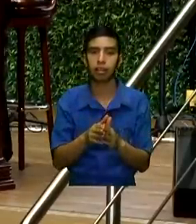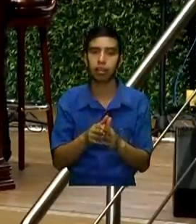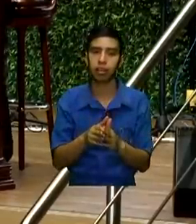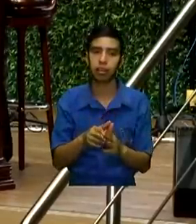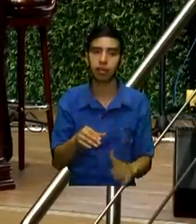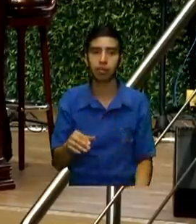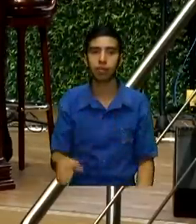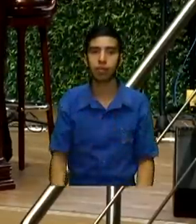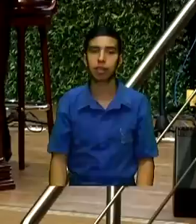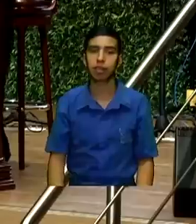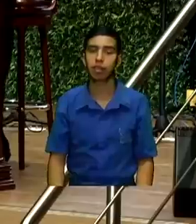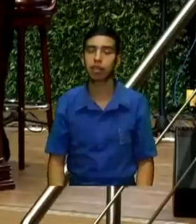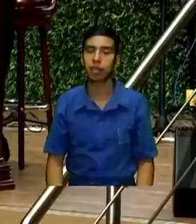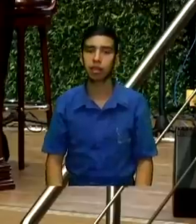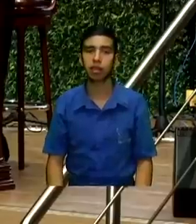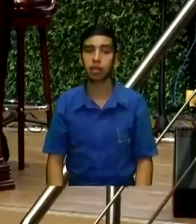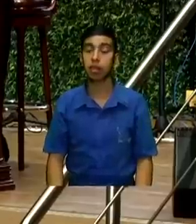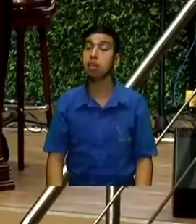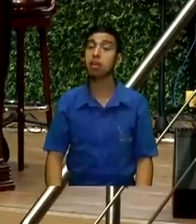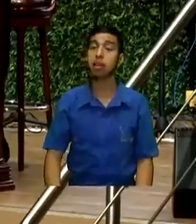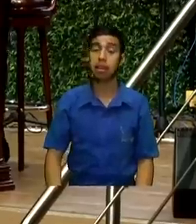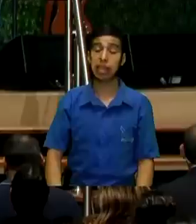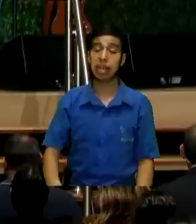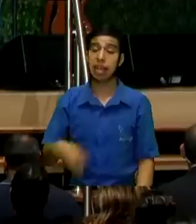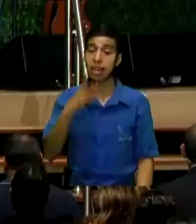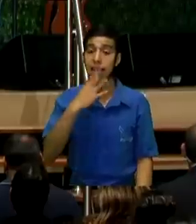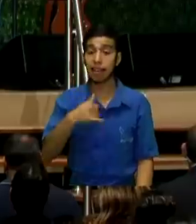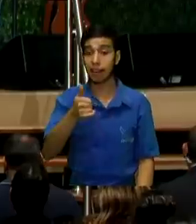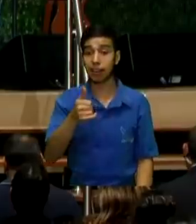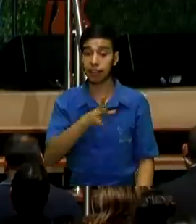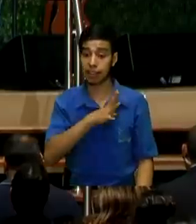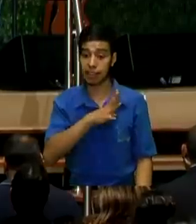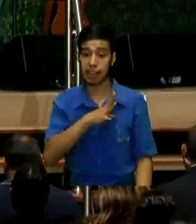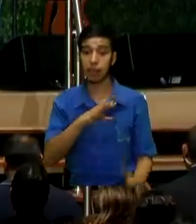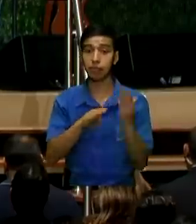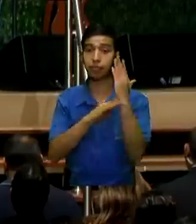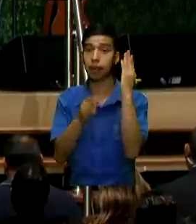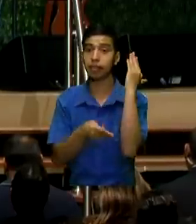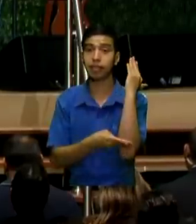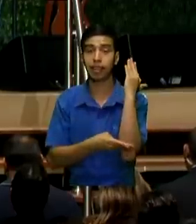Véngase para allá, la traíamos. Sí, venía. Pasaba por, bueno, mejor no le cuento.